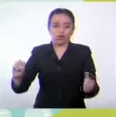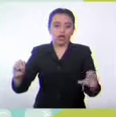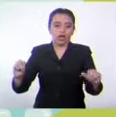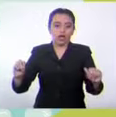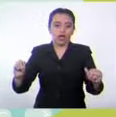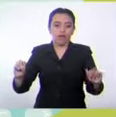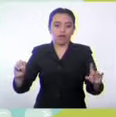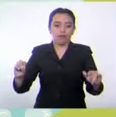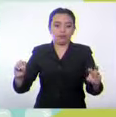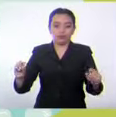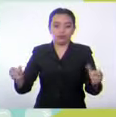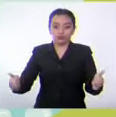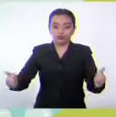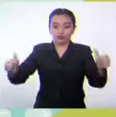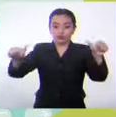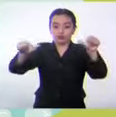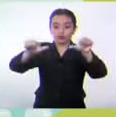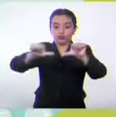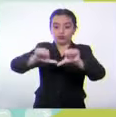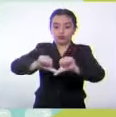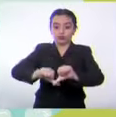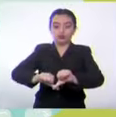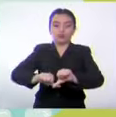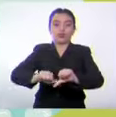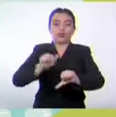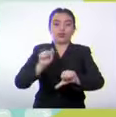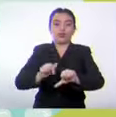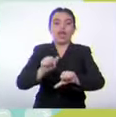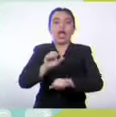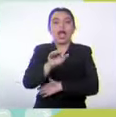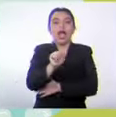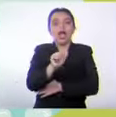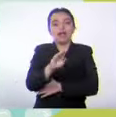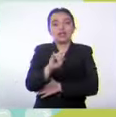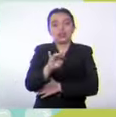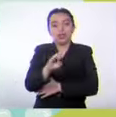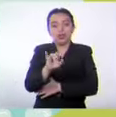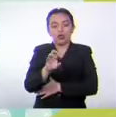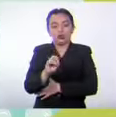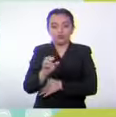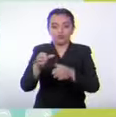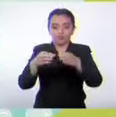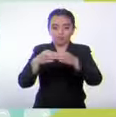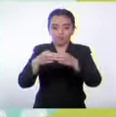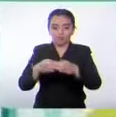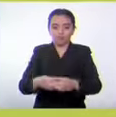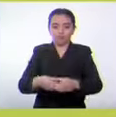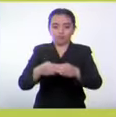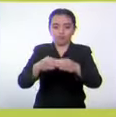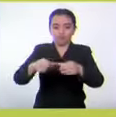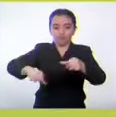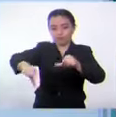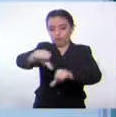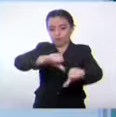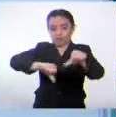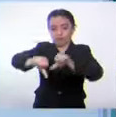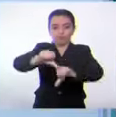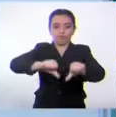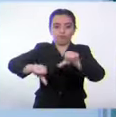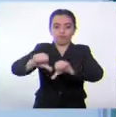porcentaje masa-masa de 4 gramos de carbono en 200 gramos de hierro. Muy